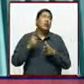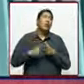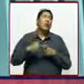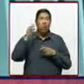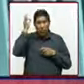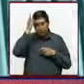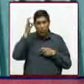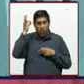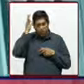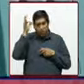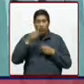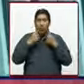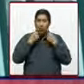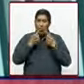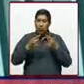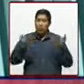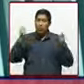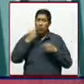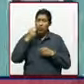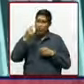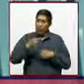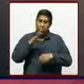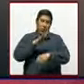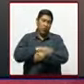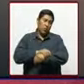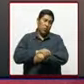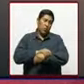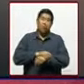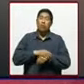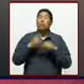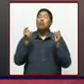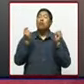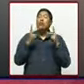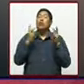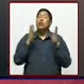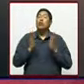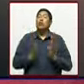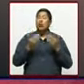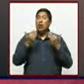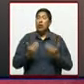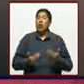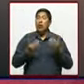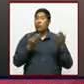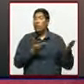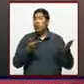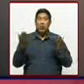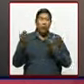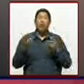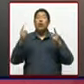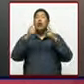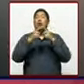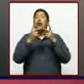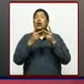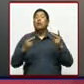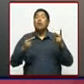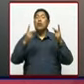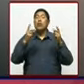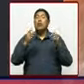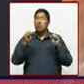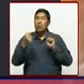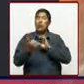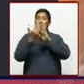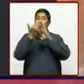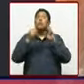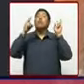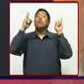la fiscalía ha emitido la orden de aprehensión. El TikToker en estos momentos está siendo trasladado hasta Potosí para que allí comparezca